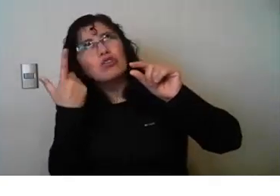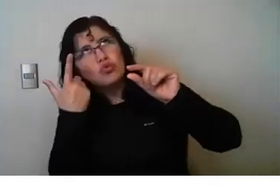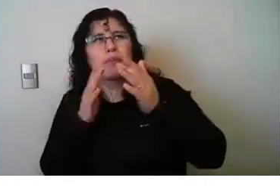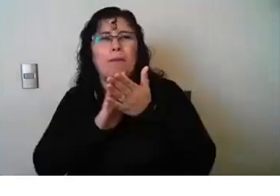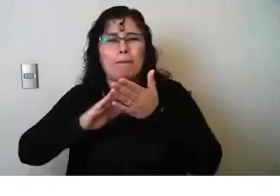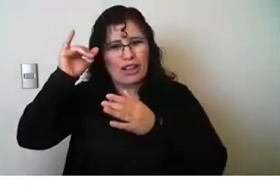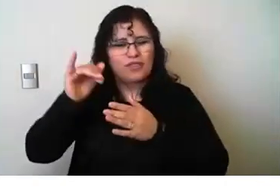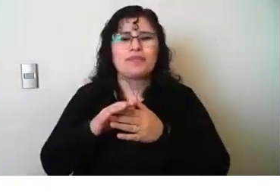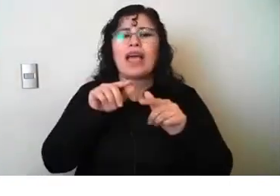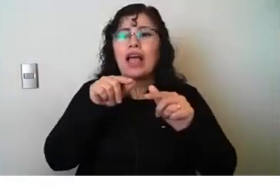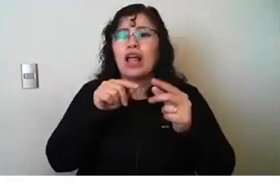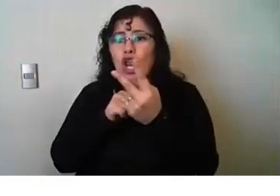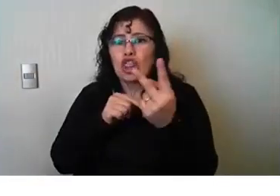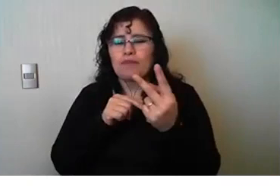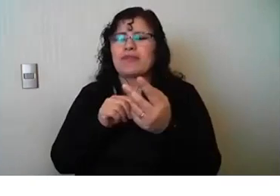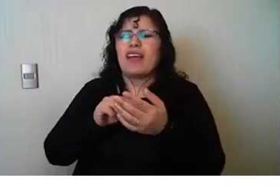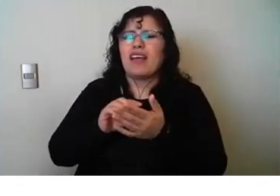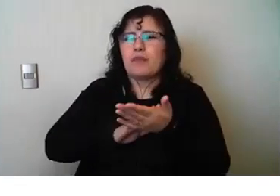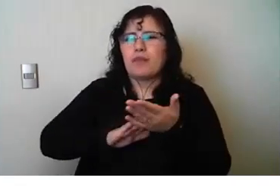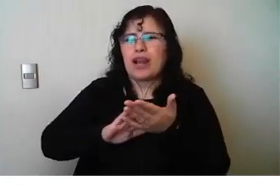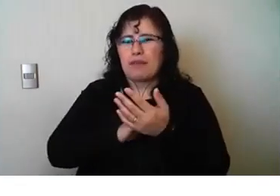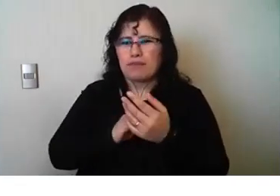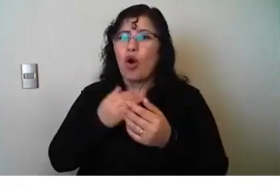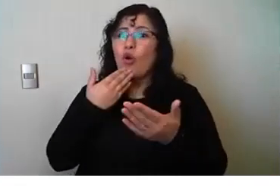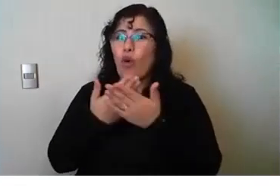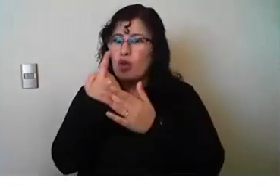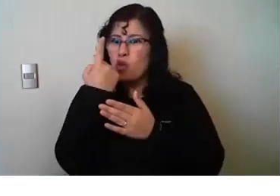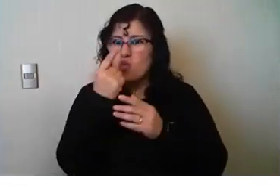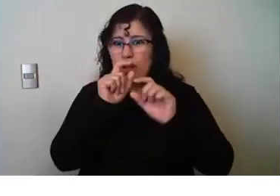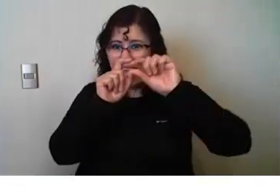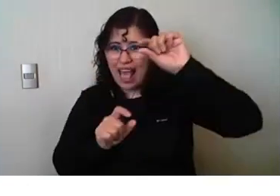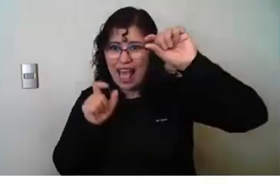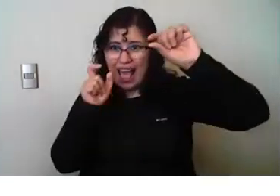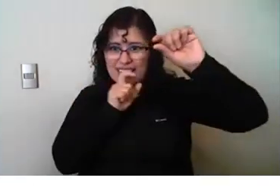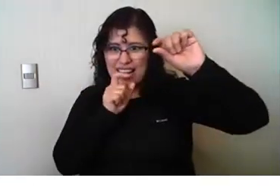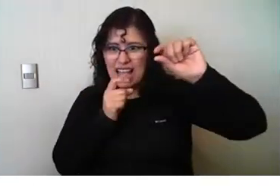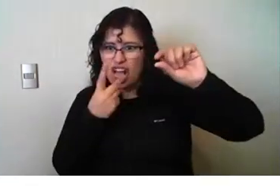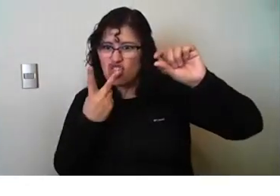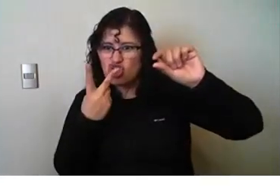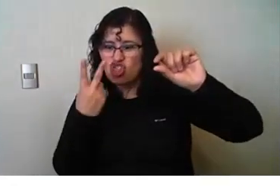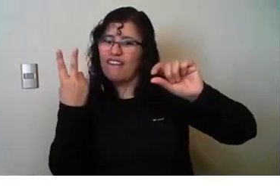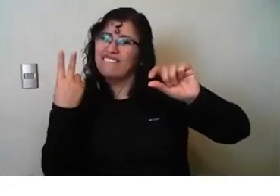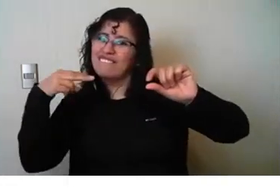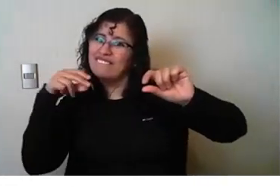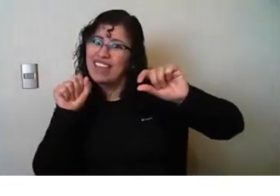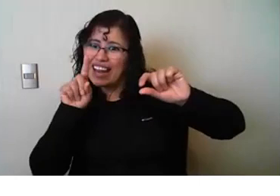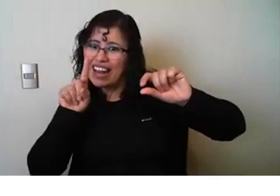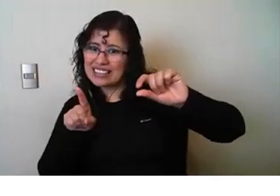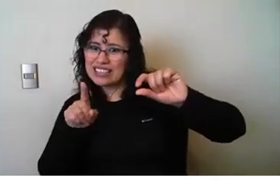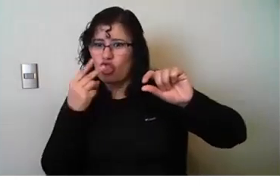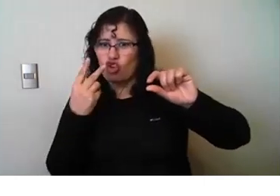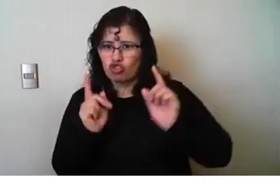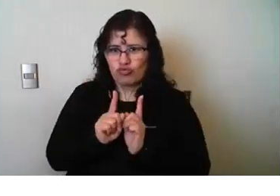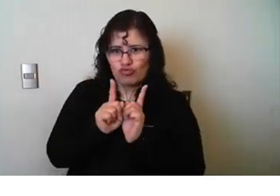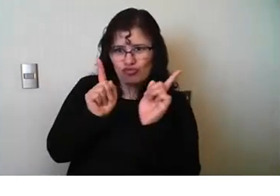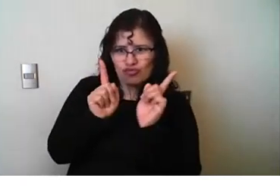venas por cada arteria, suele haber, no siempre es así. En la cara medial lo mismo, sistemas venosos